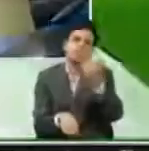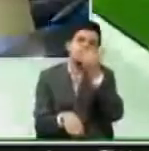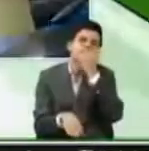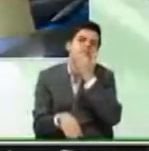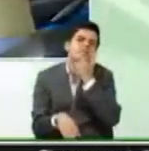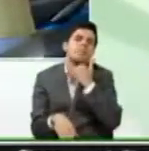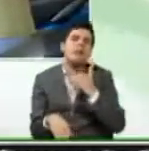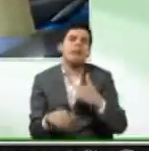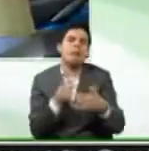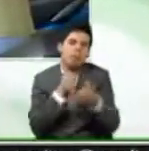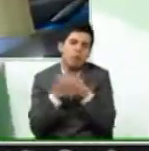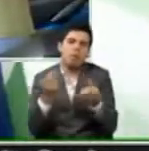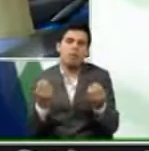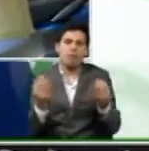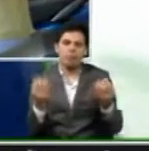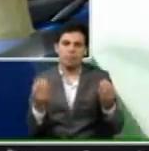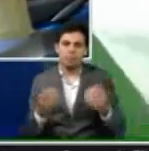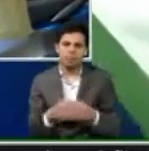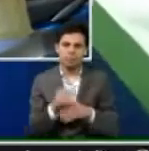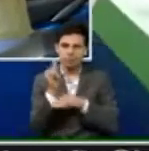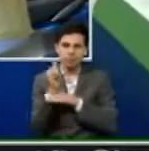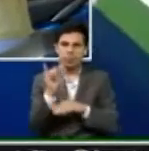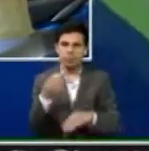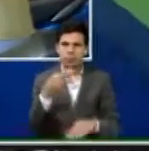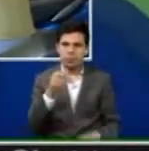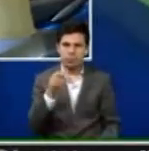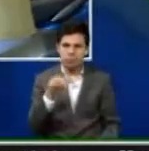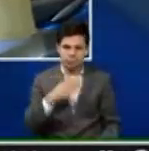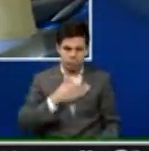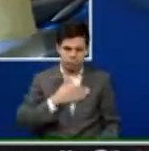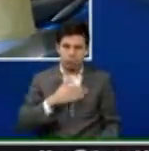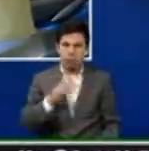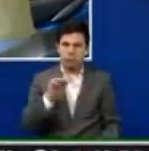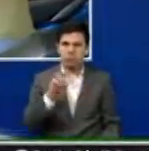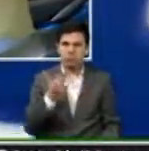vidas ha cobrado. Con la cámara de John León, Merly Mota, Oriente Noticias. Buenas tardes.